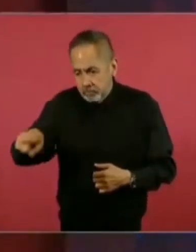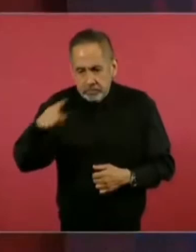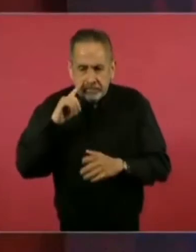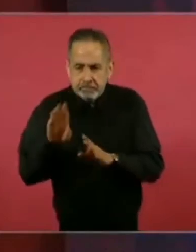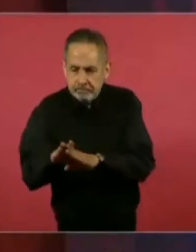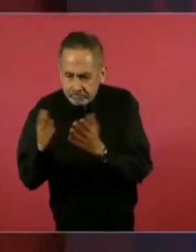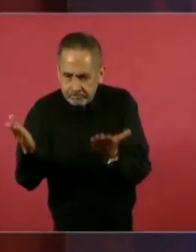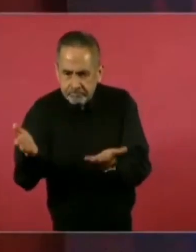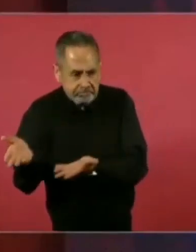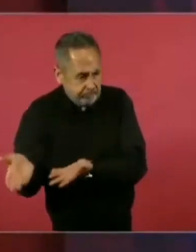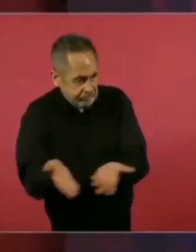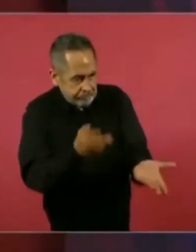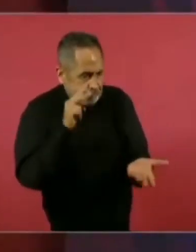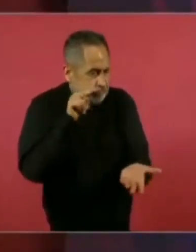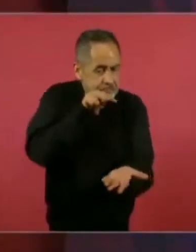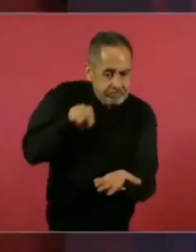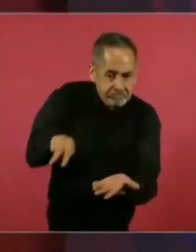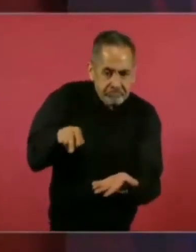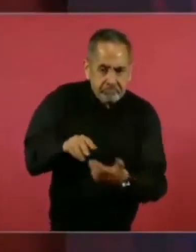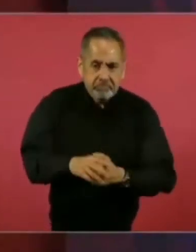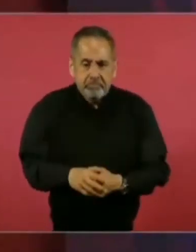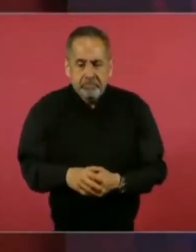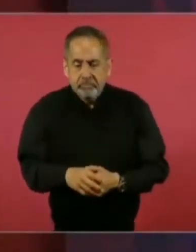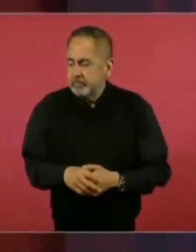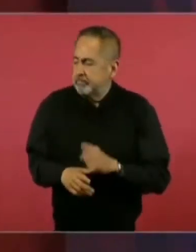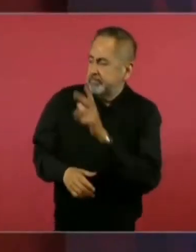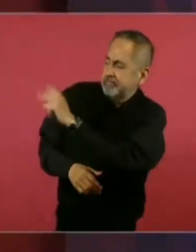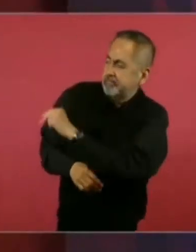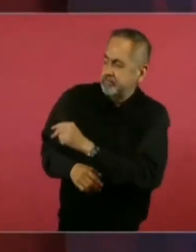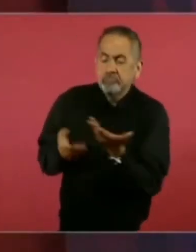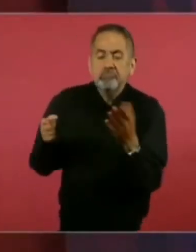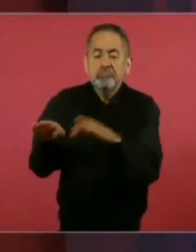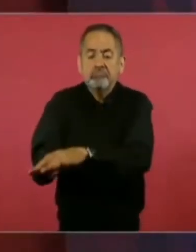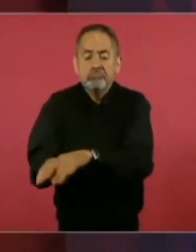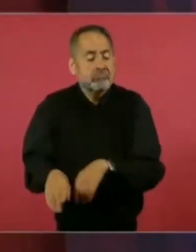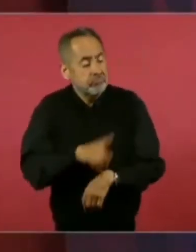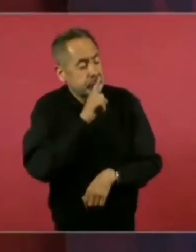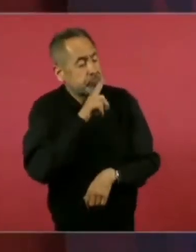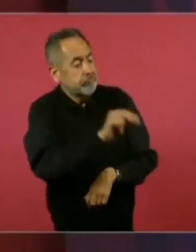intenciones, no puedo yo